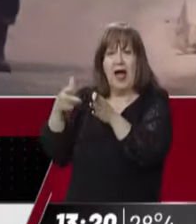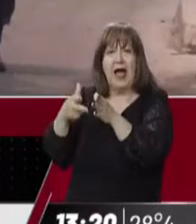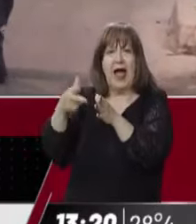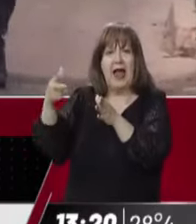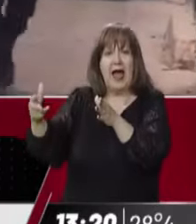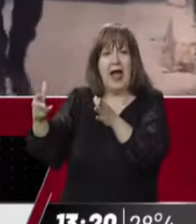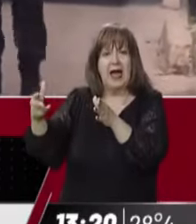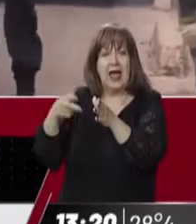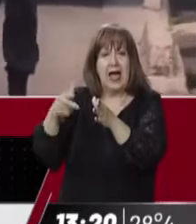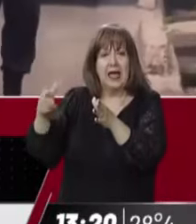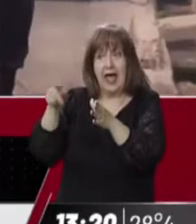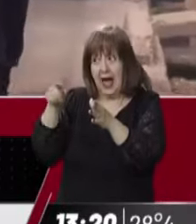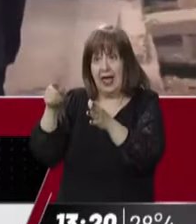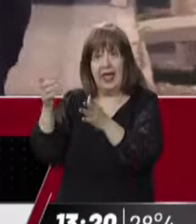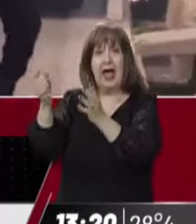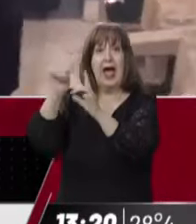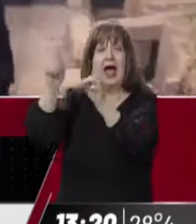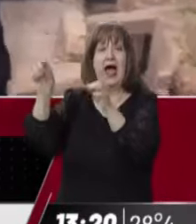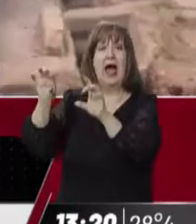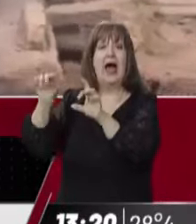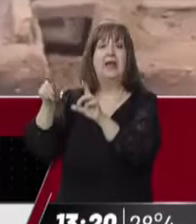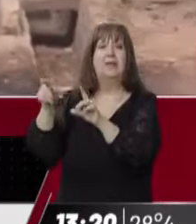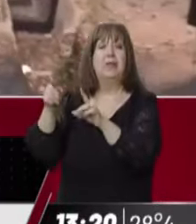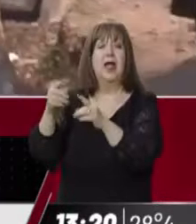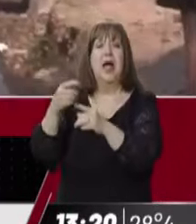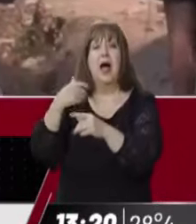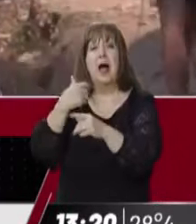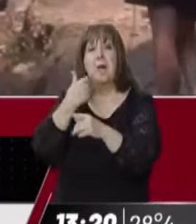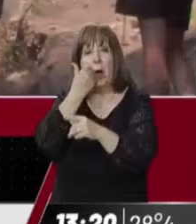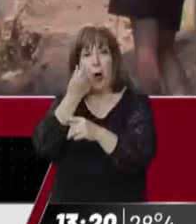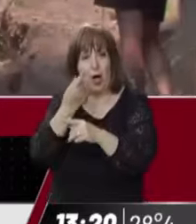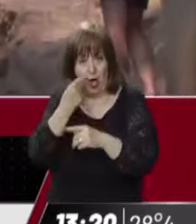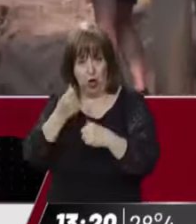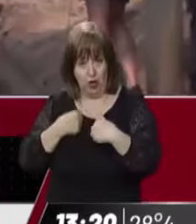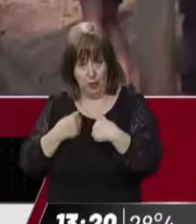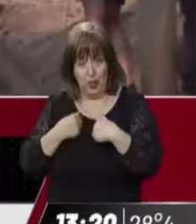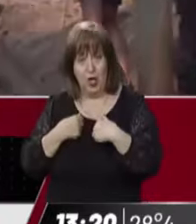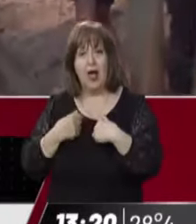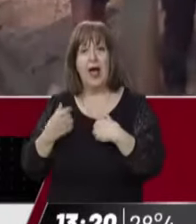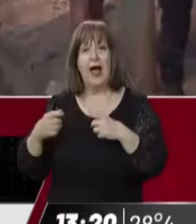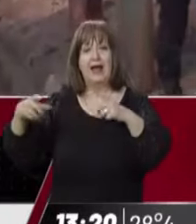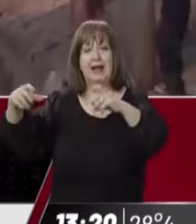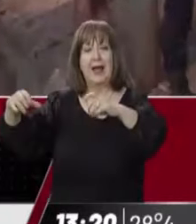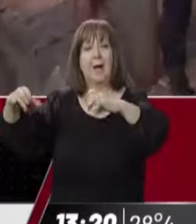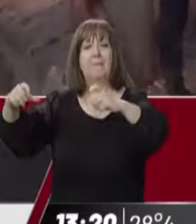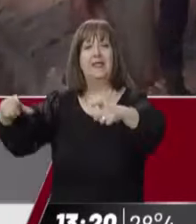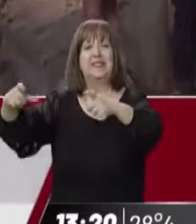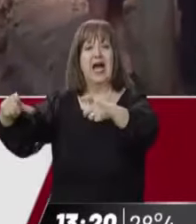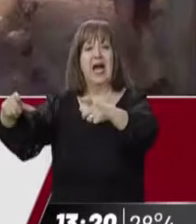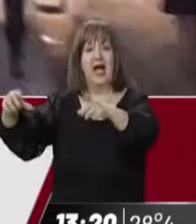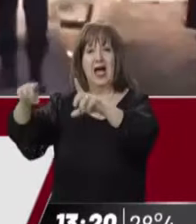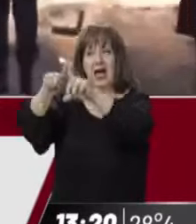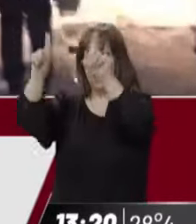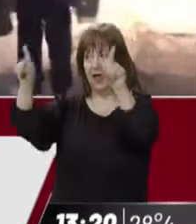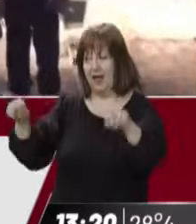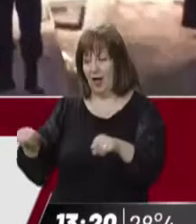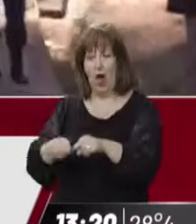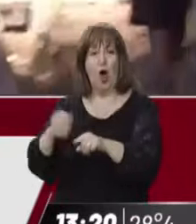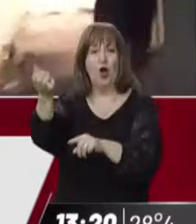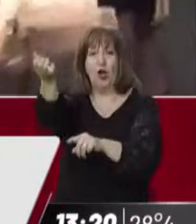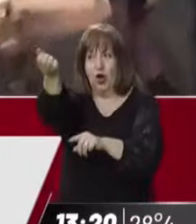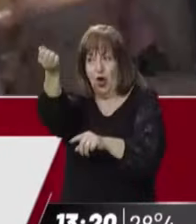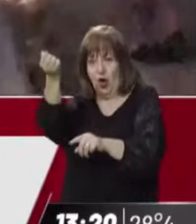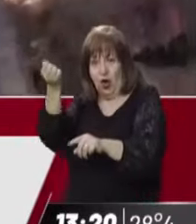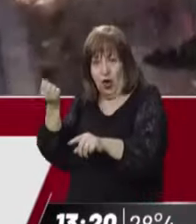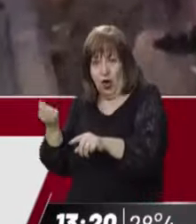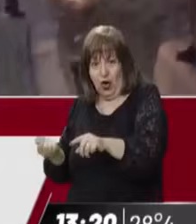horno pizero mi abuelo tiene lo que es una tapicería también entonces no sabemos si